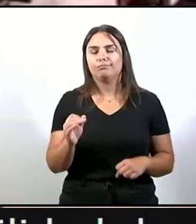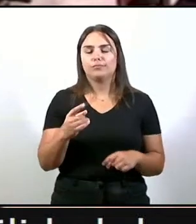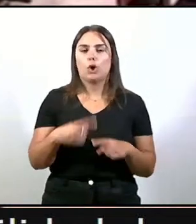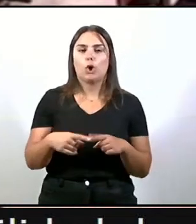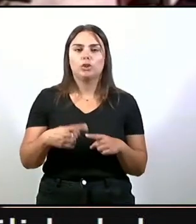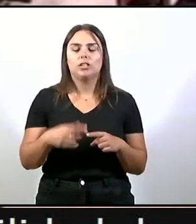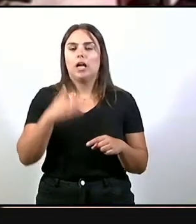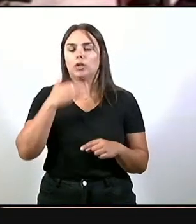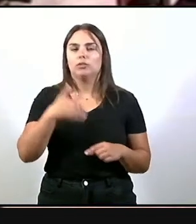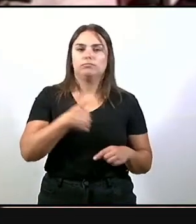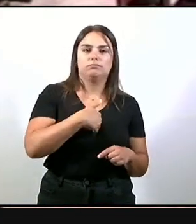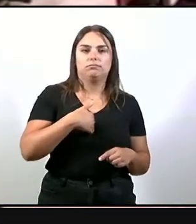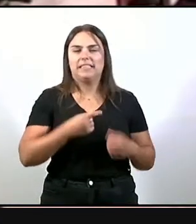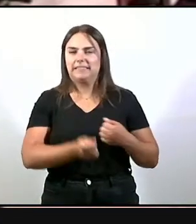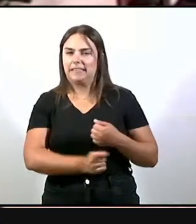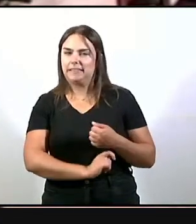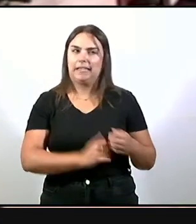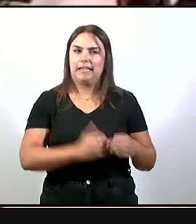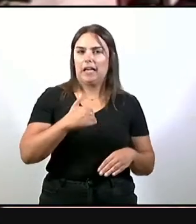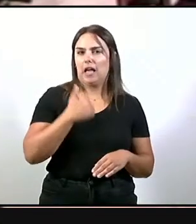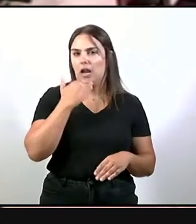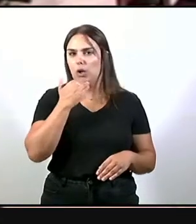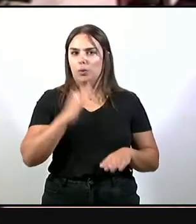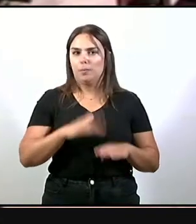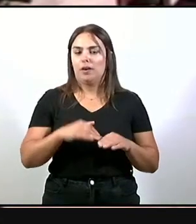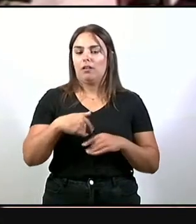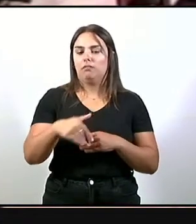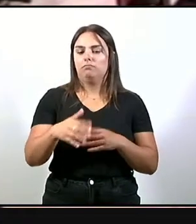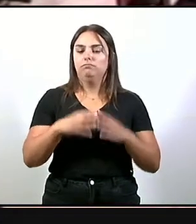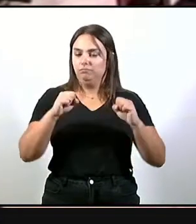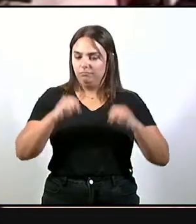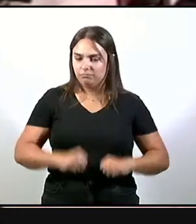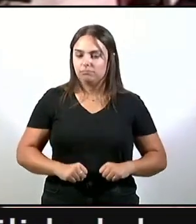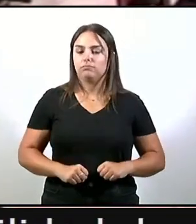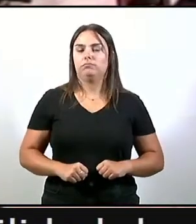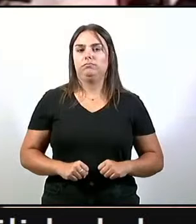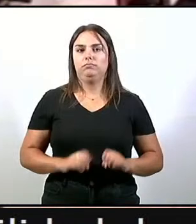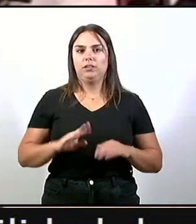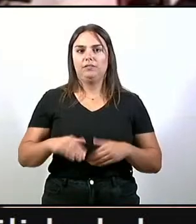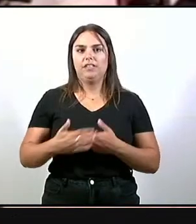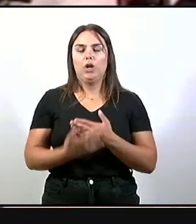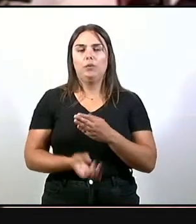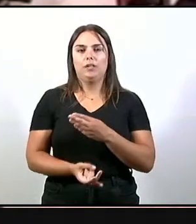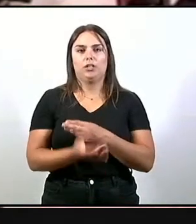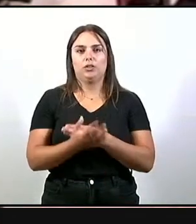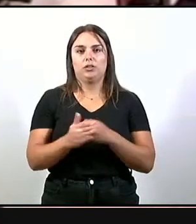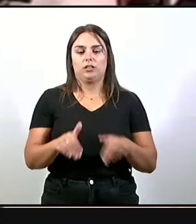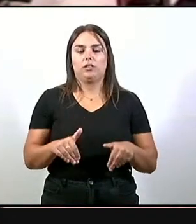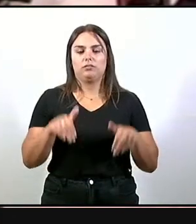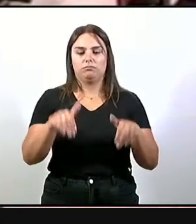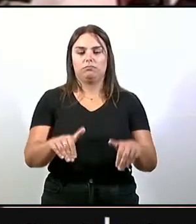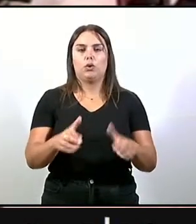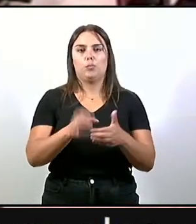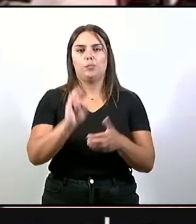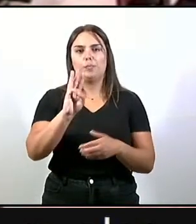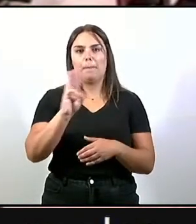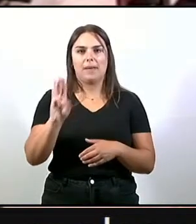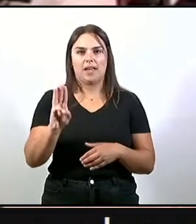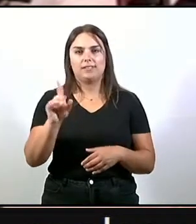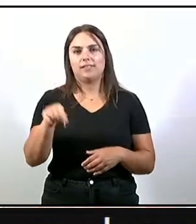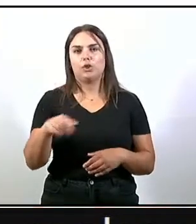una pose, una estrategia para forzar algo y que al final haya también una candidatura del Partido Popular a la